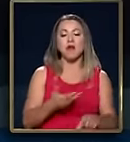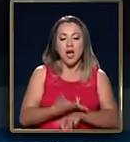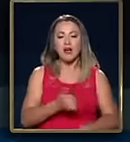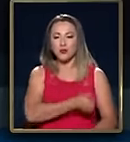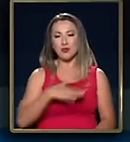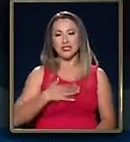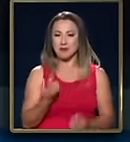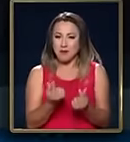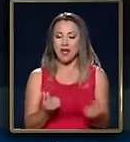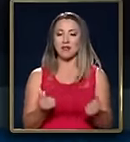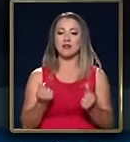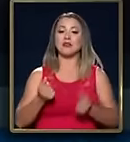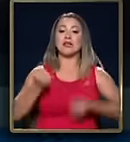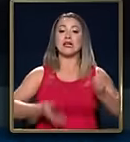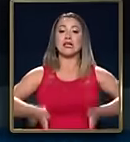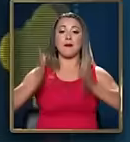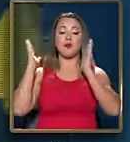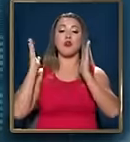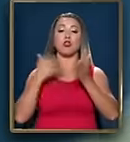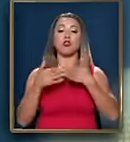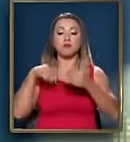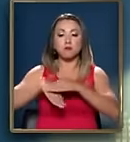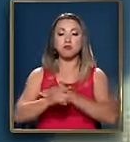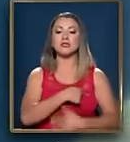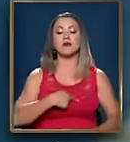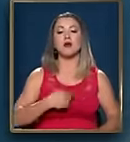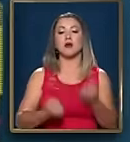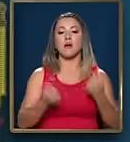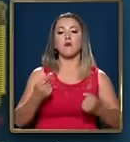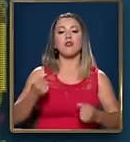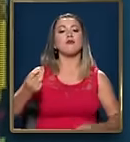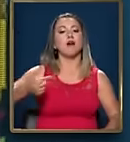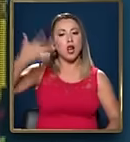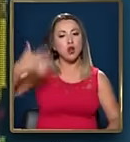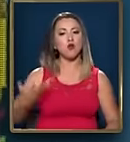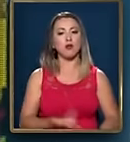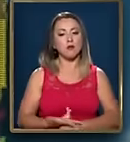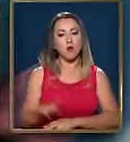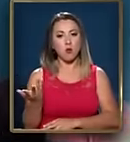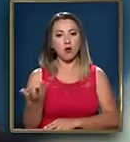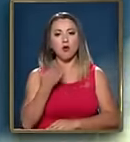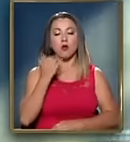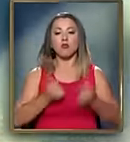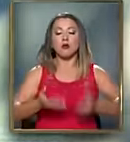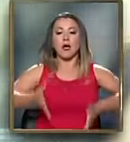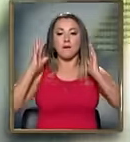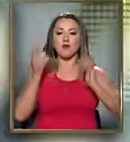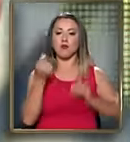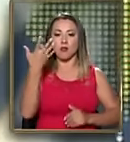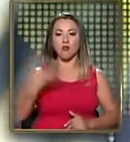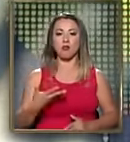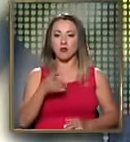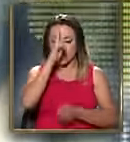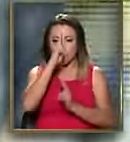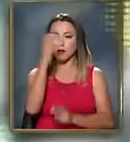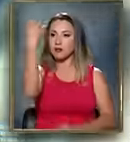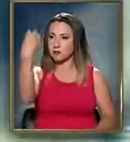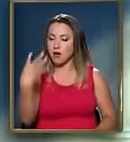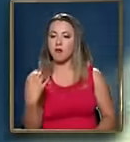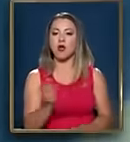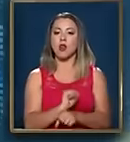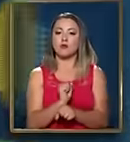de hecho el camión que transporta dinero en este país le llamamos camión de valores, pues, weón? Cuando un camión de valores debería ser el camión que respeta el semáforo,